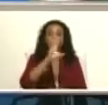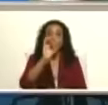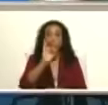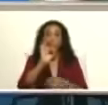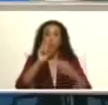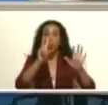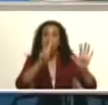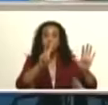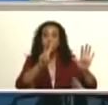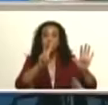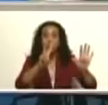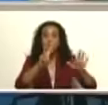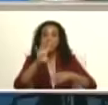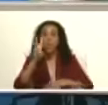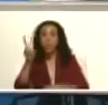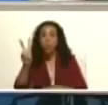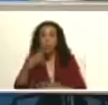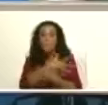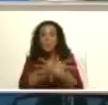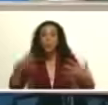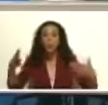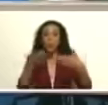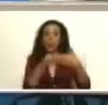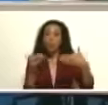1.282 millones de dólares.